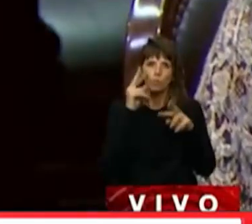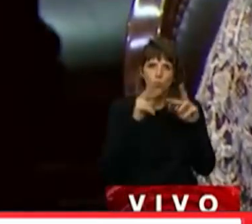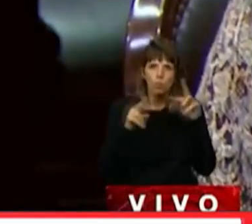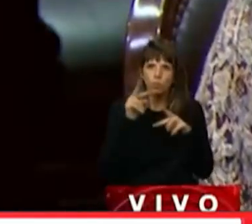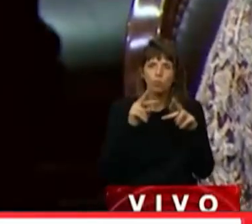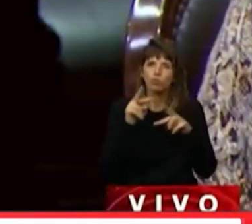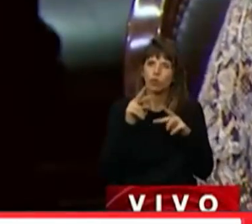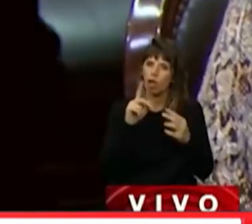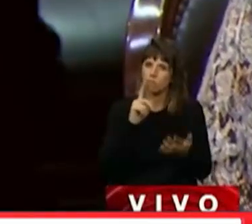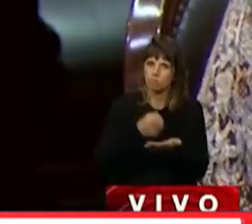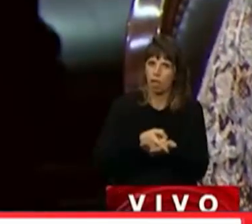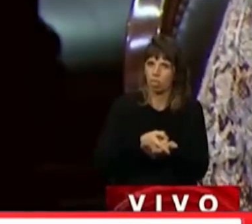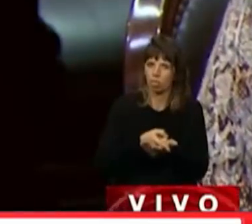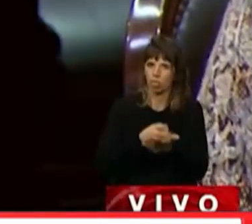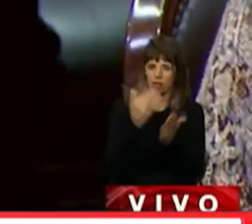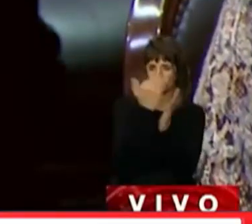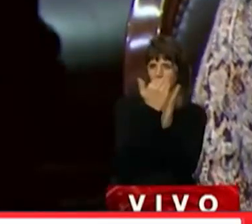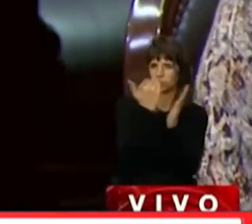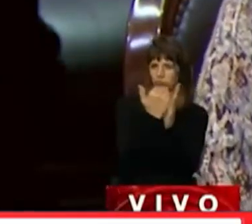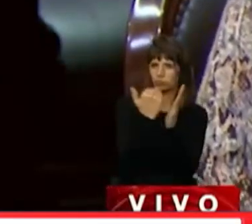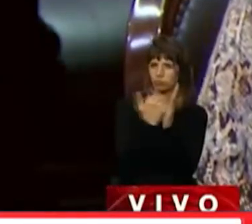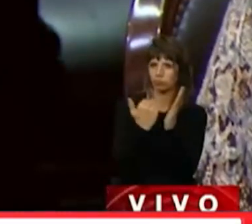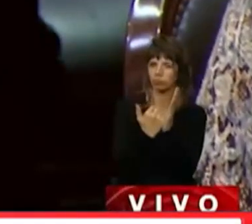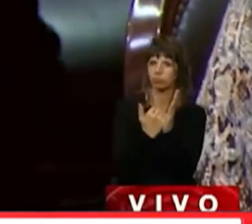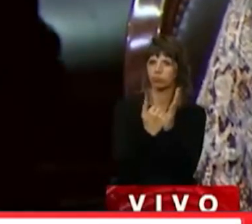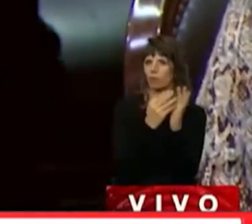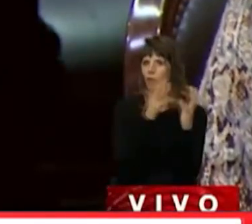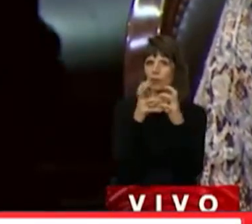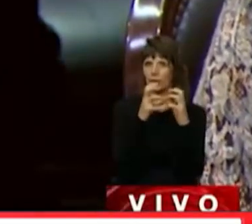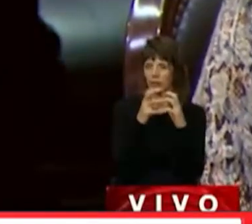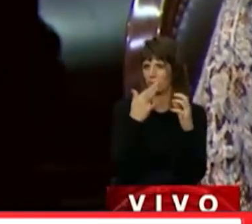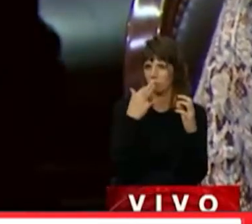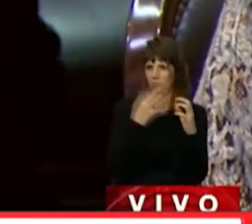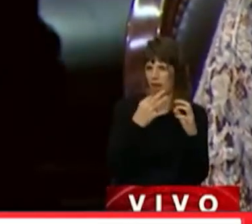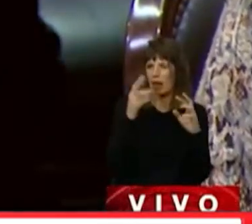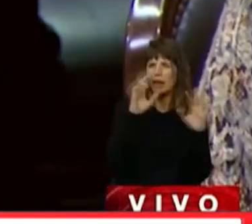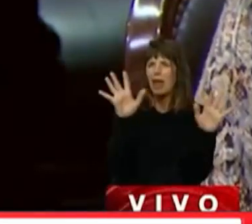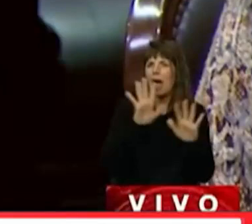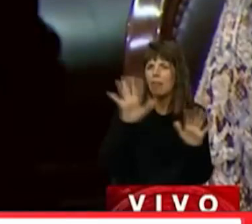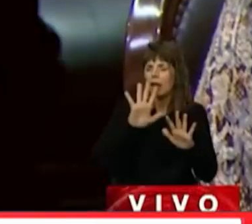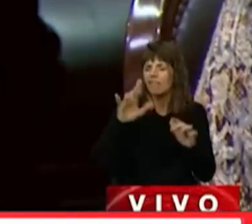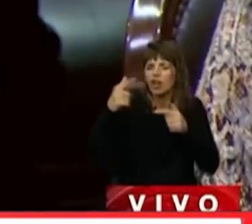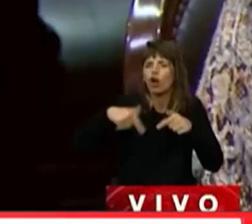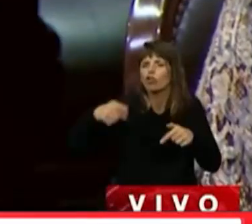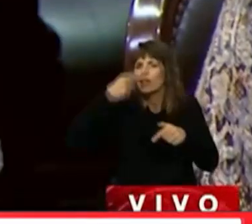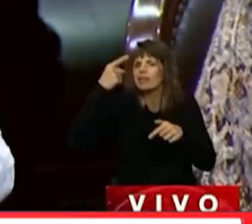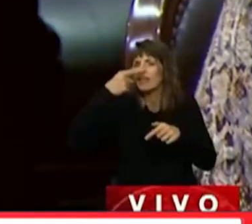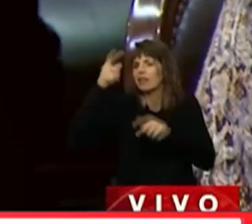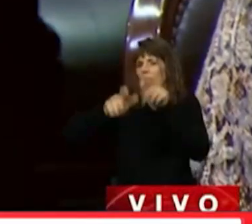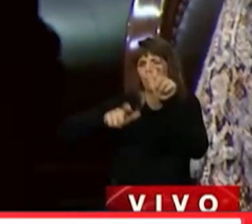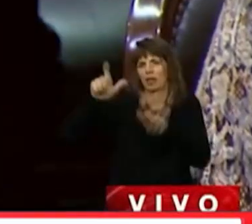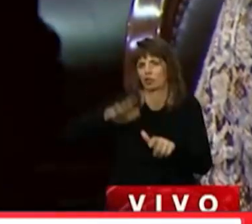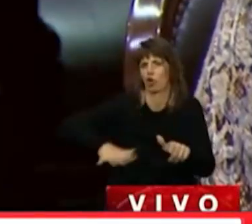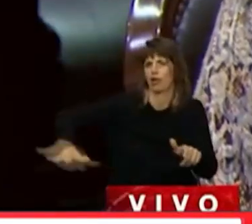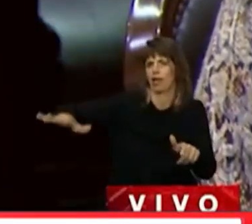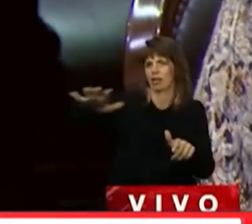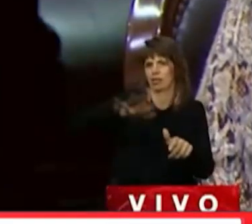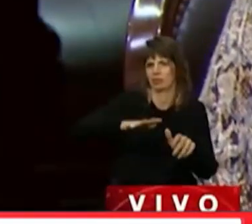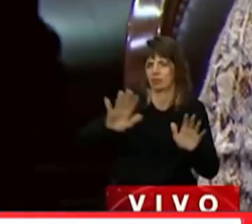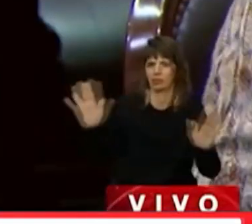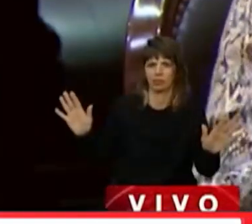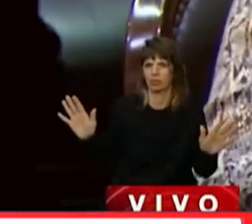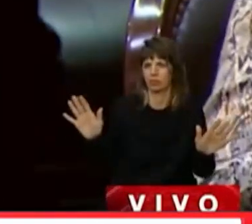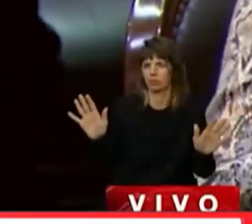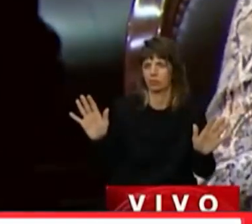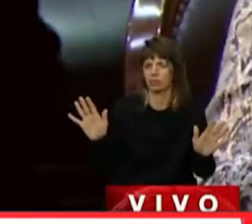una agenda claramente no tiene nada que ver con la agenda de la gente. Solo hay que mirar hacia